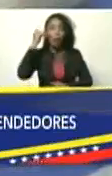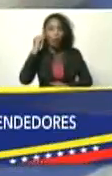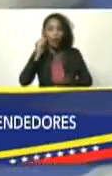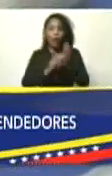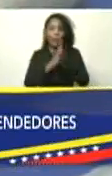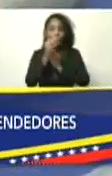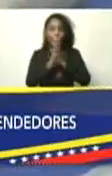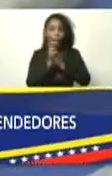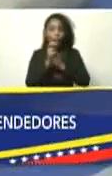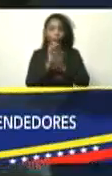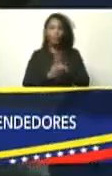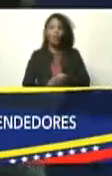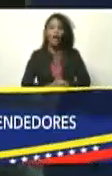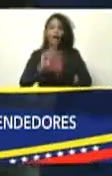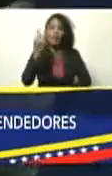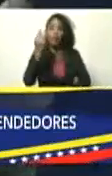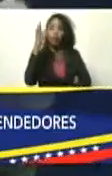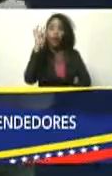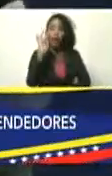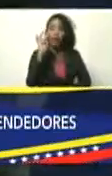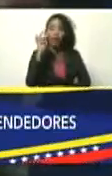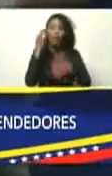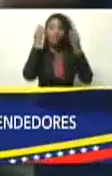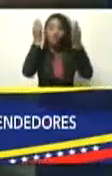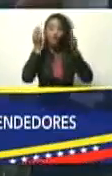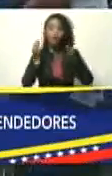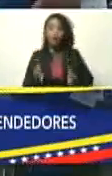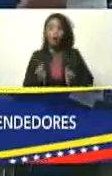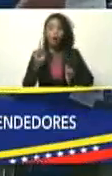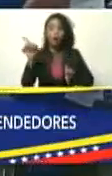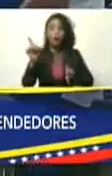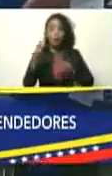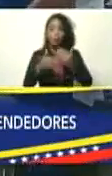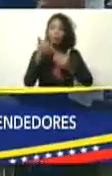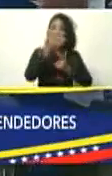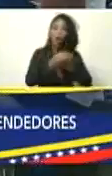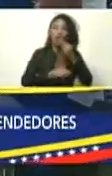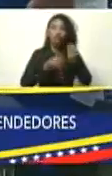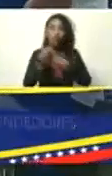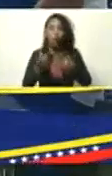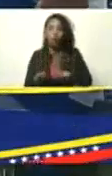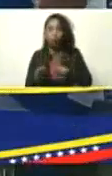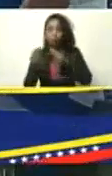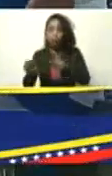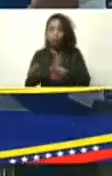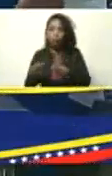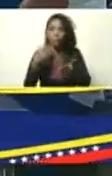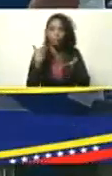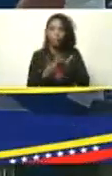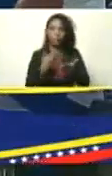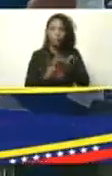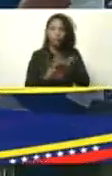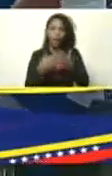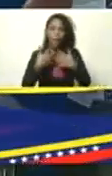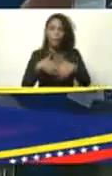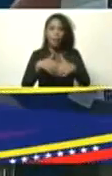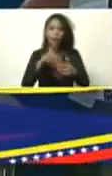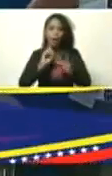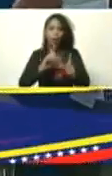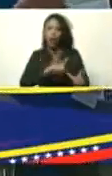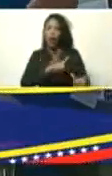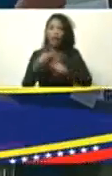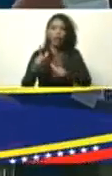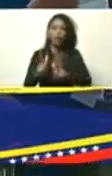También, bueno, la segunda F, que tiene que ver con la formalización. Más adelante vamos a estar entregando actas constitutivas de empresas. Ya en Miranda